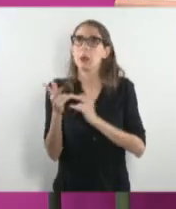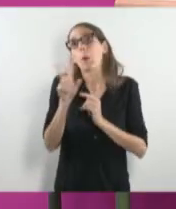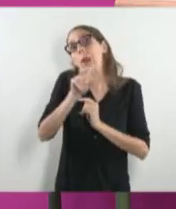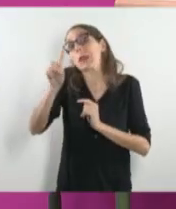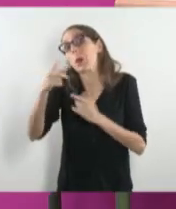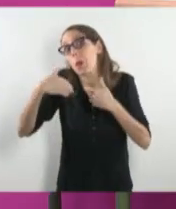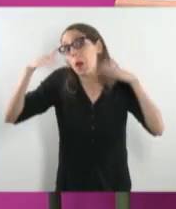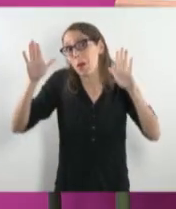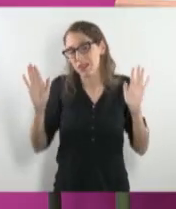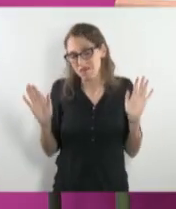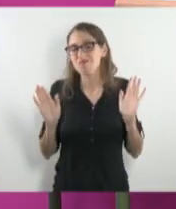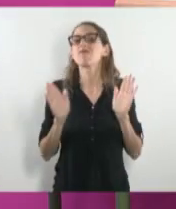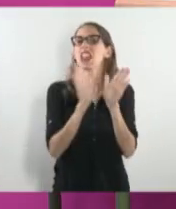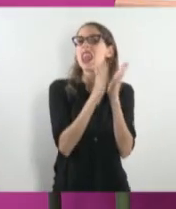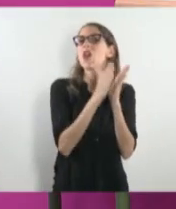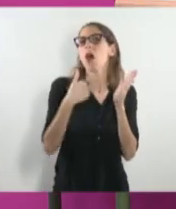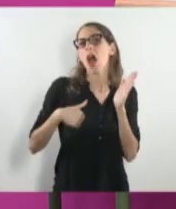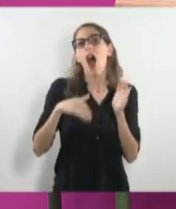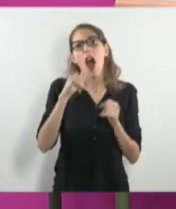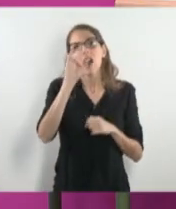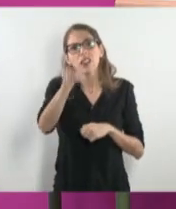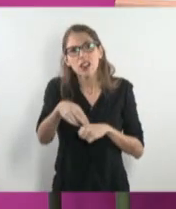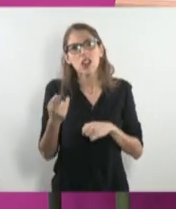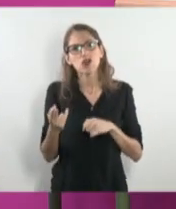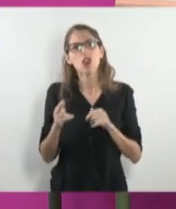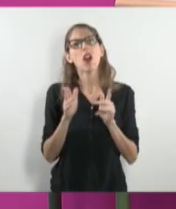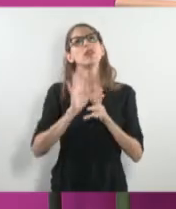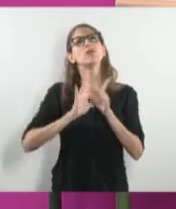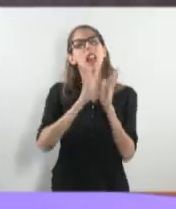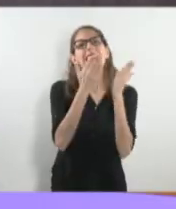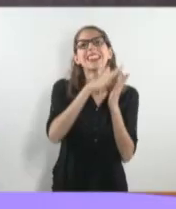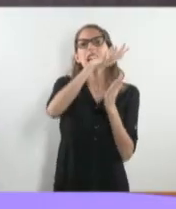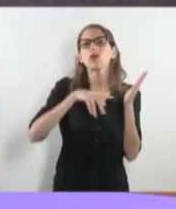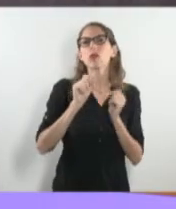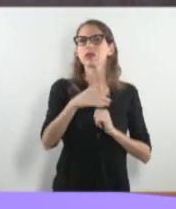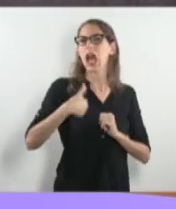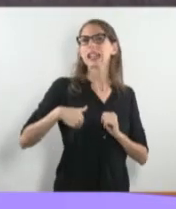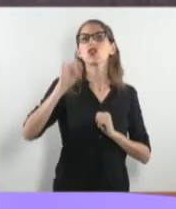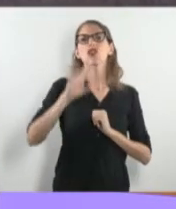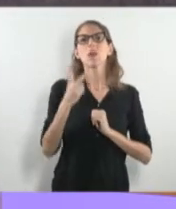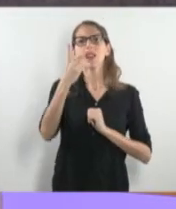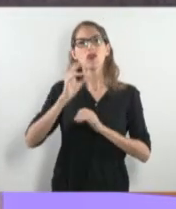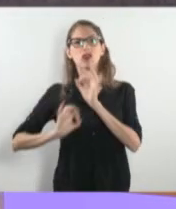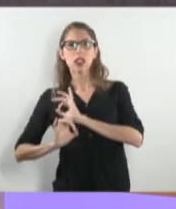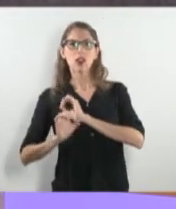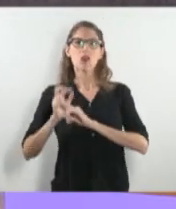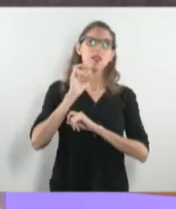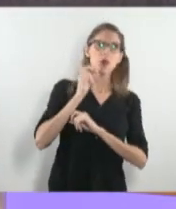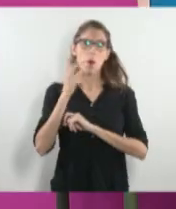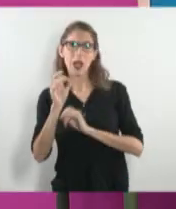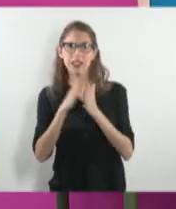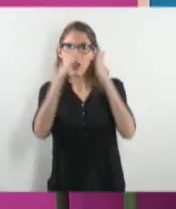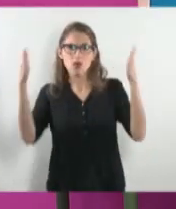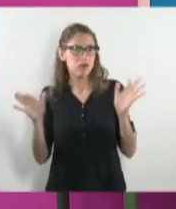Ser. Claro. Claro. Es verdad, solamente dos siglos de literatura argentina, ¿no? Y para analizar de fuerte, ¿no? Tipo, en extenso,